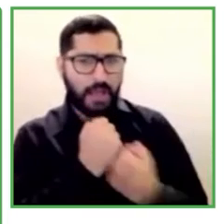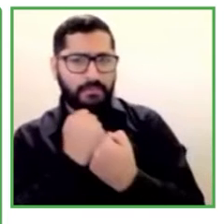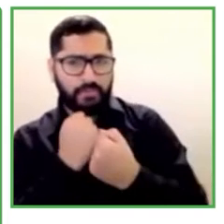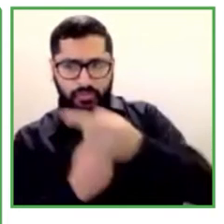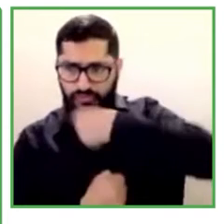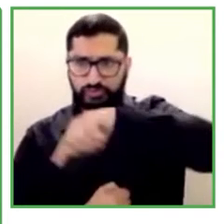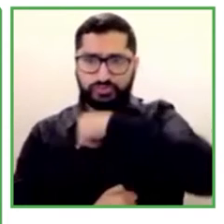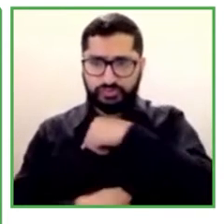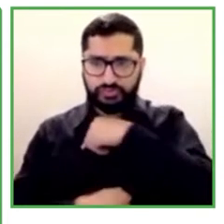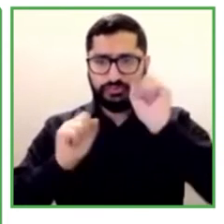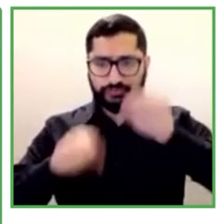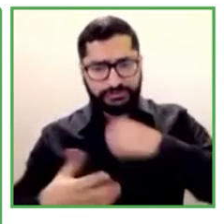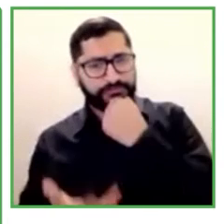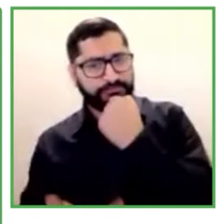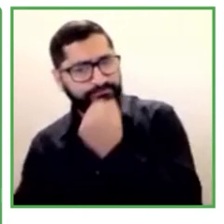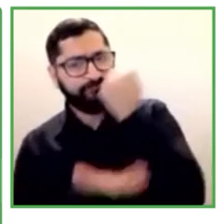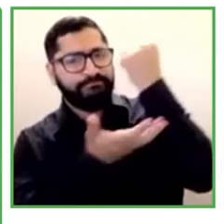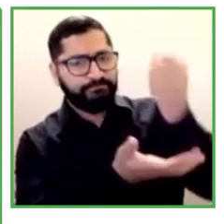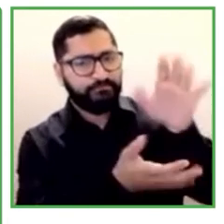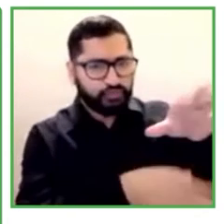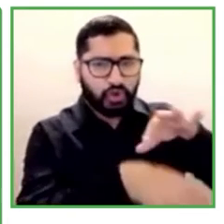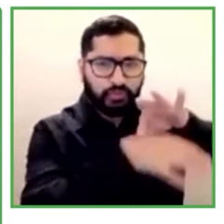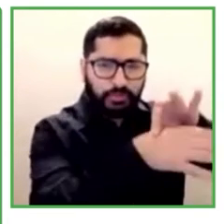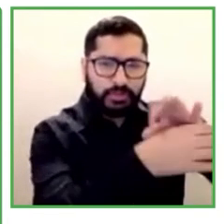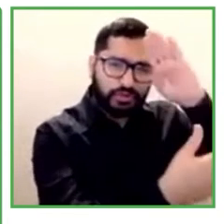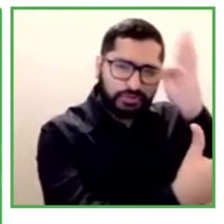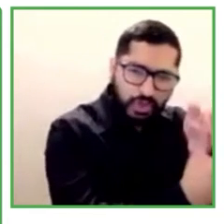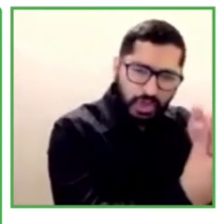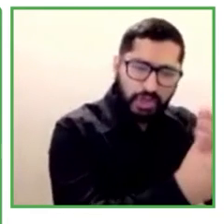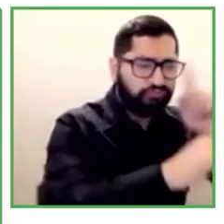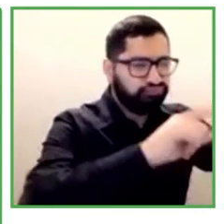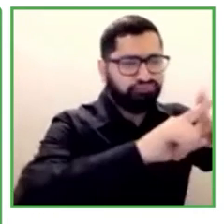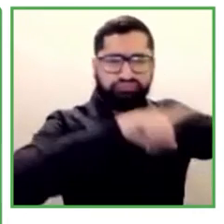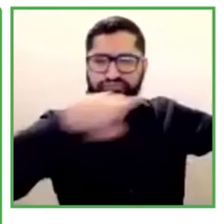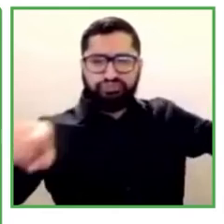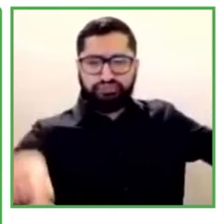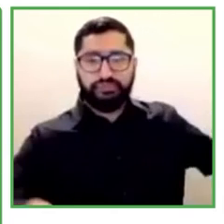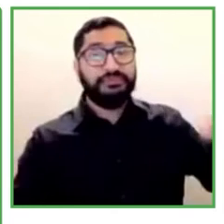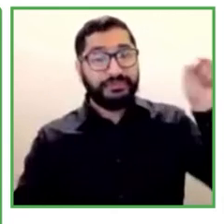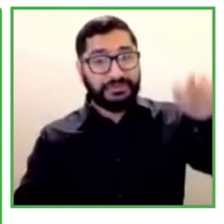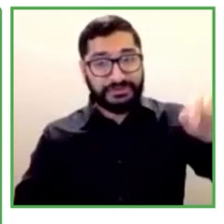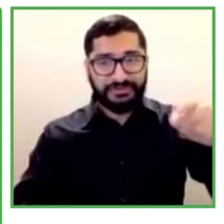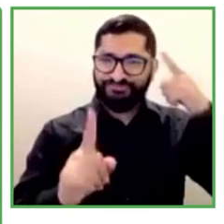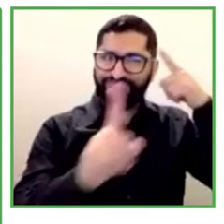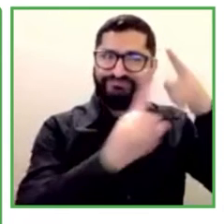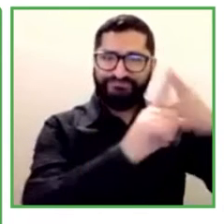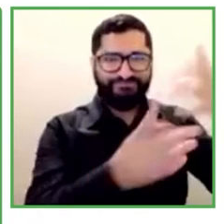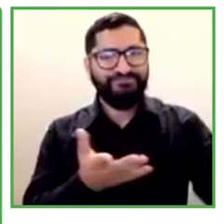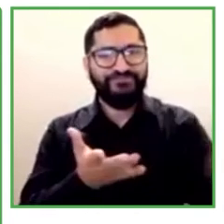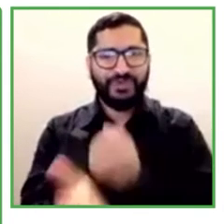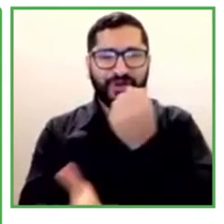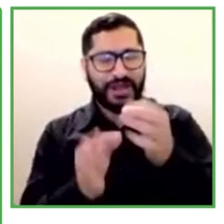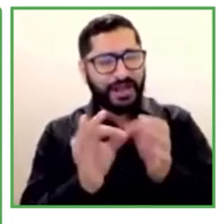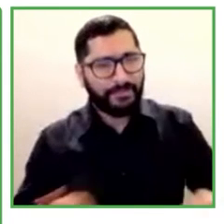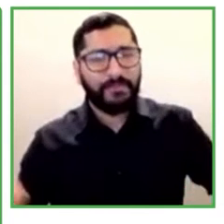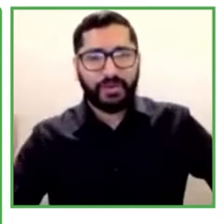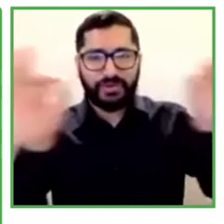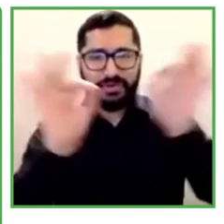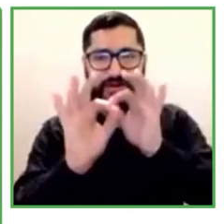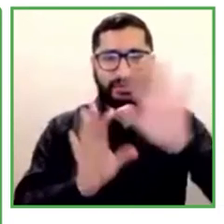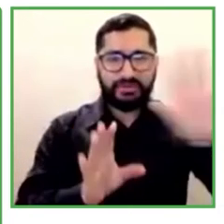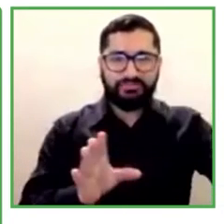logramos un apoyo muy importante a este grupo de colaboradores. La siguiente.